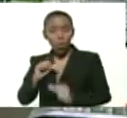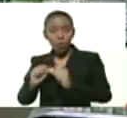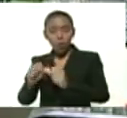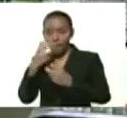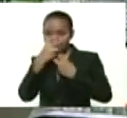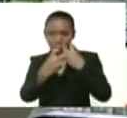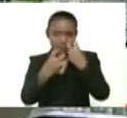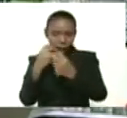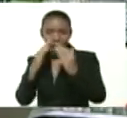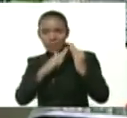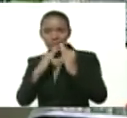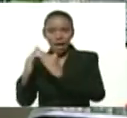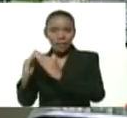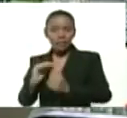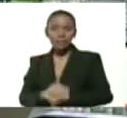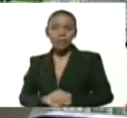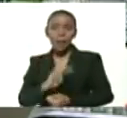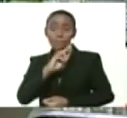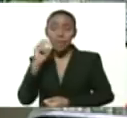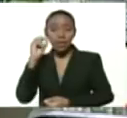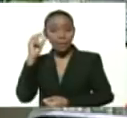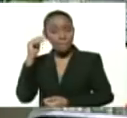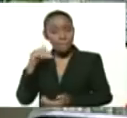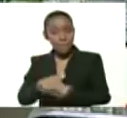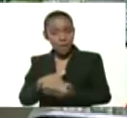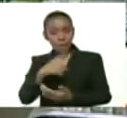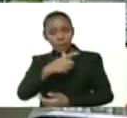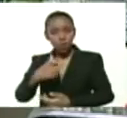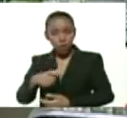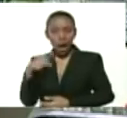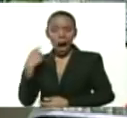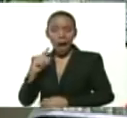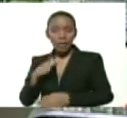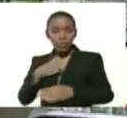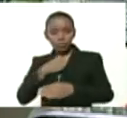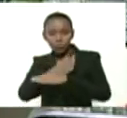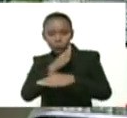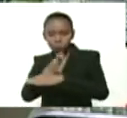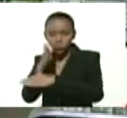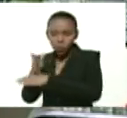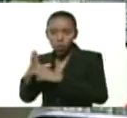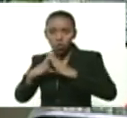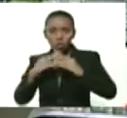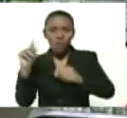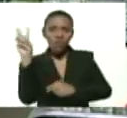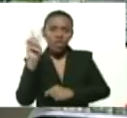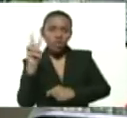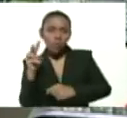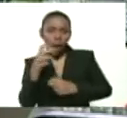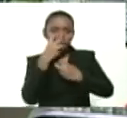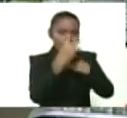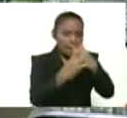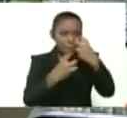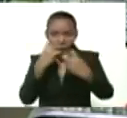visitas casa por casa. Nuestros 20.000 valientes están por todo el territorio nacional, pues